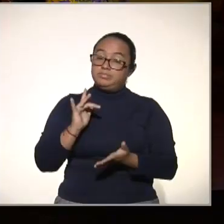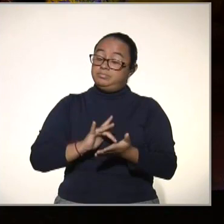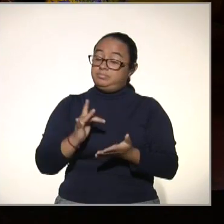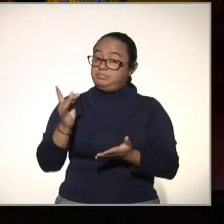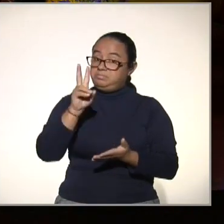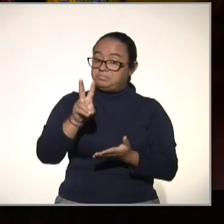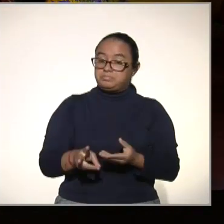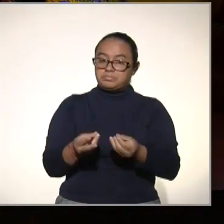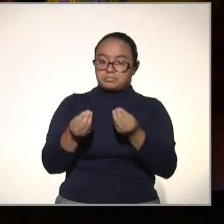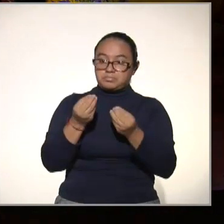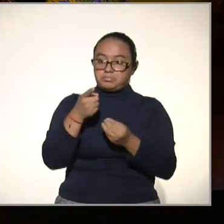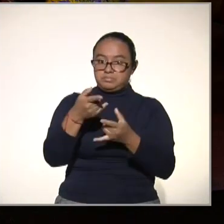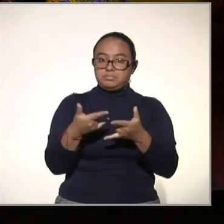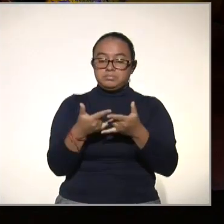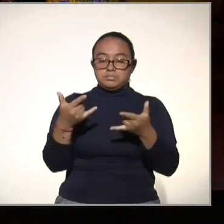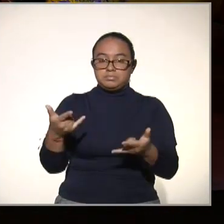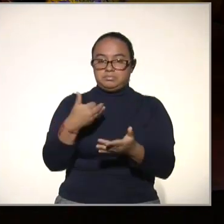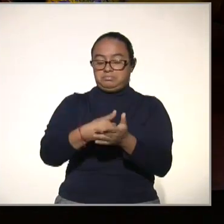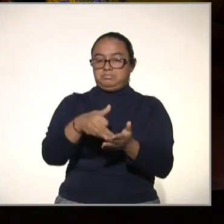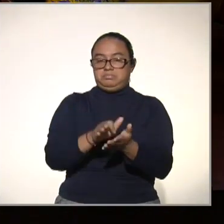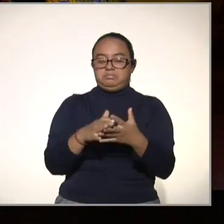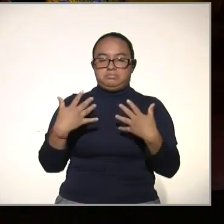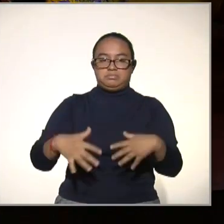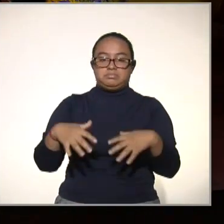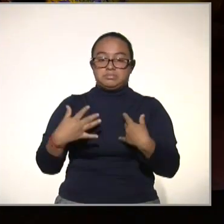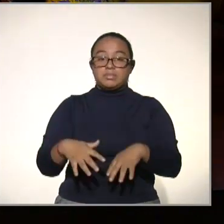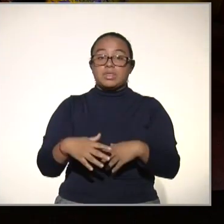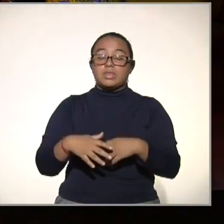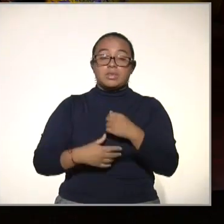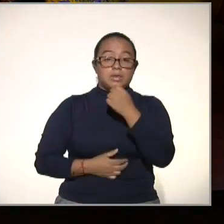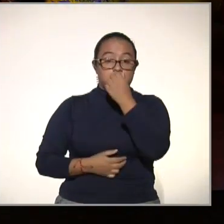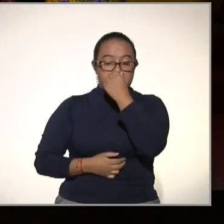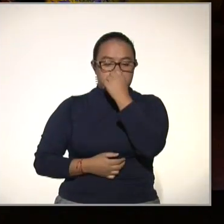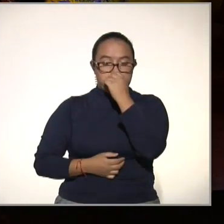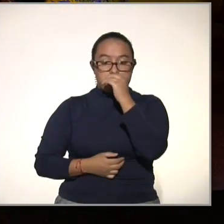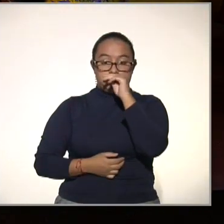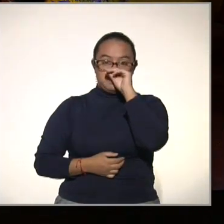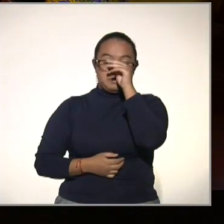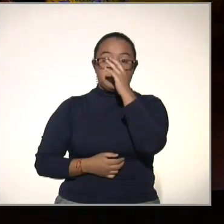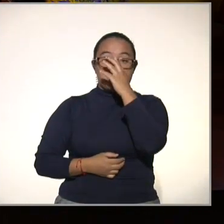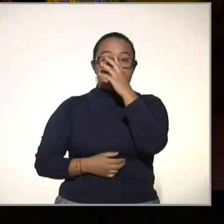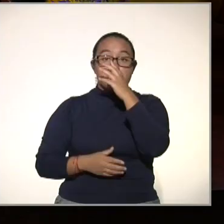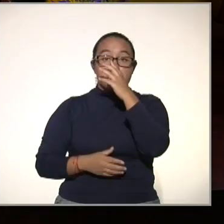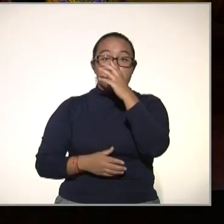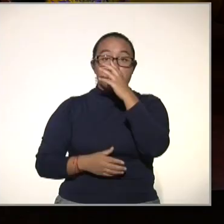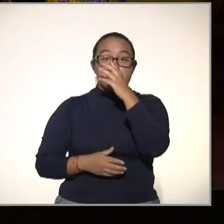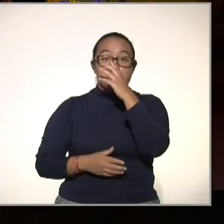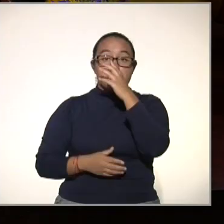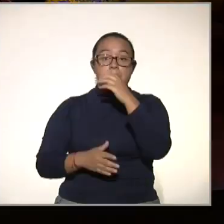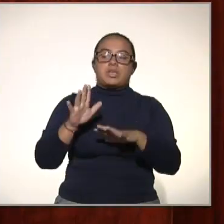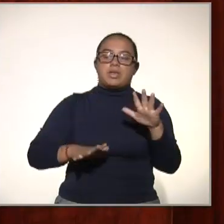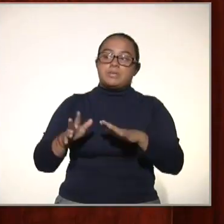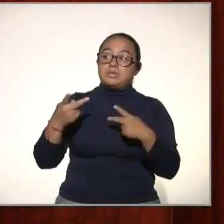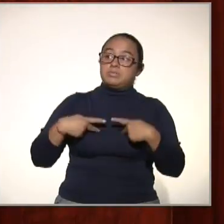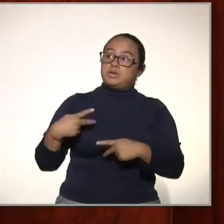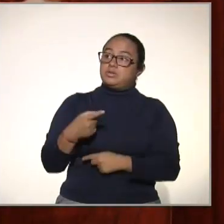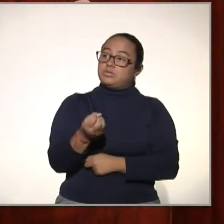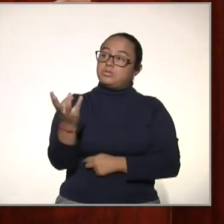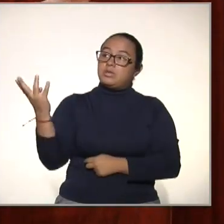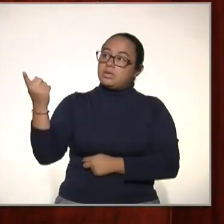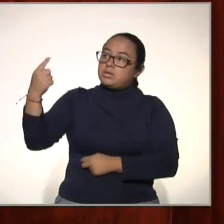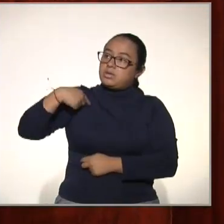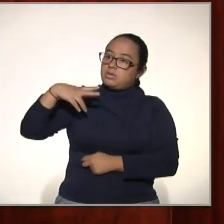montón, muchas gracias por tu testimonio y tu valentía, sobre todo porque implica muchas veces el miedo al rechazo y